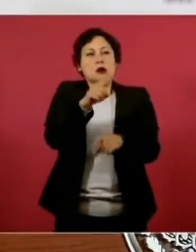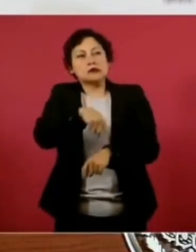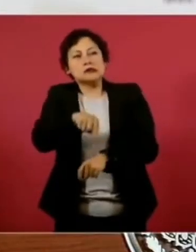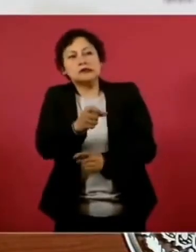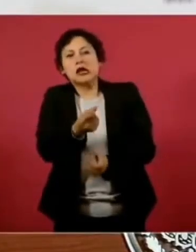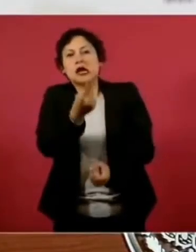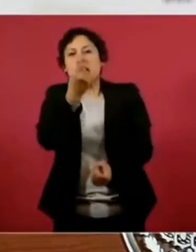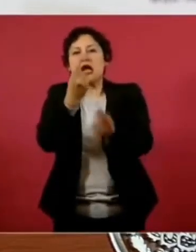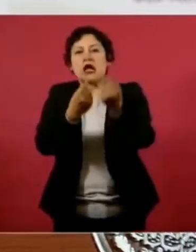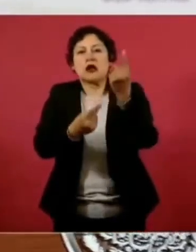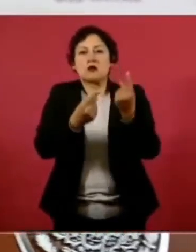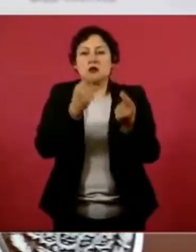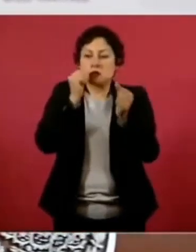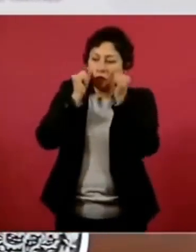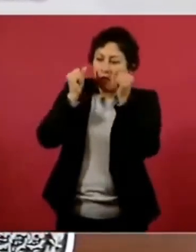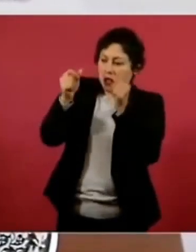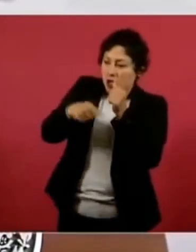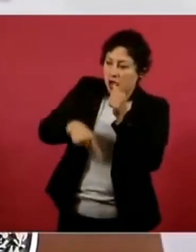quienes